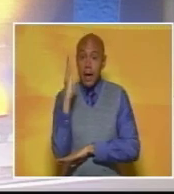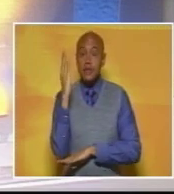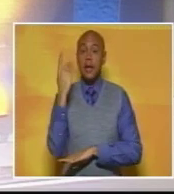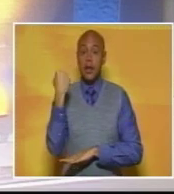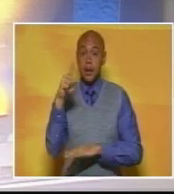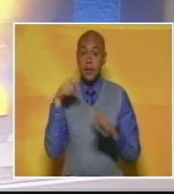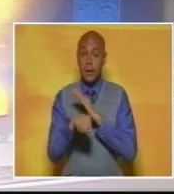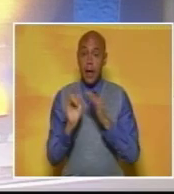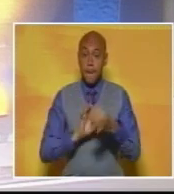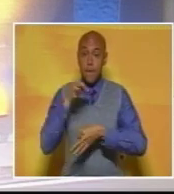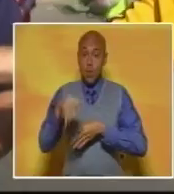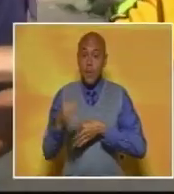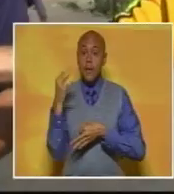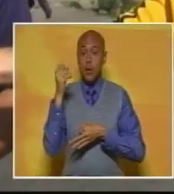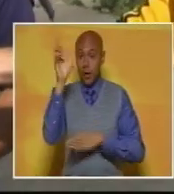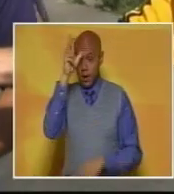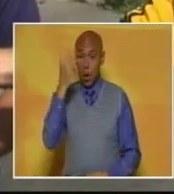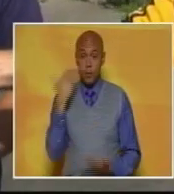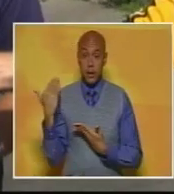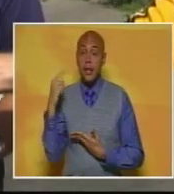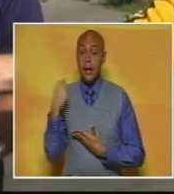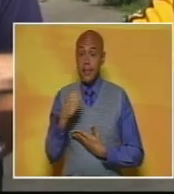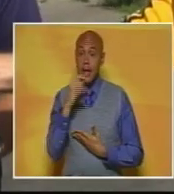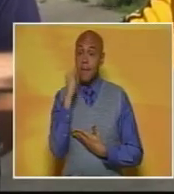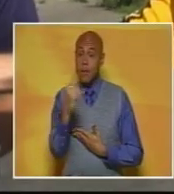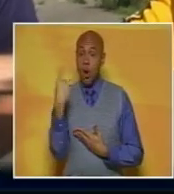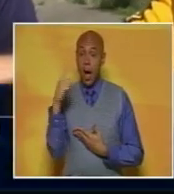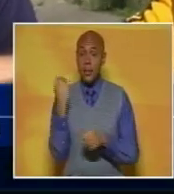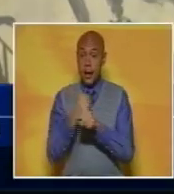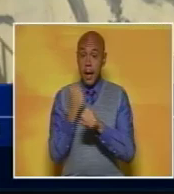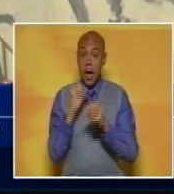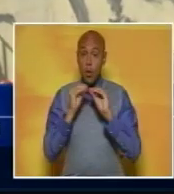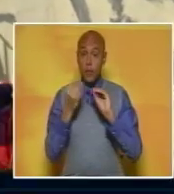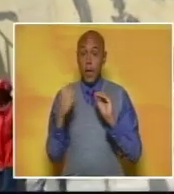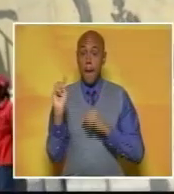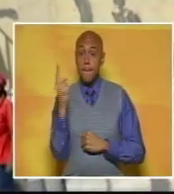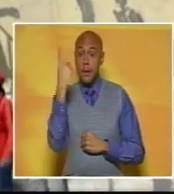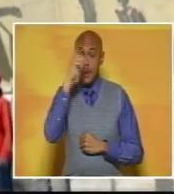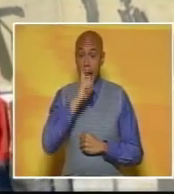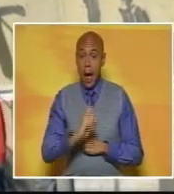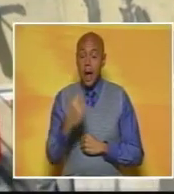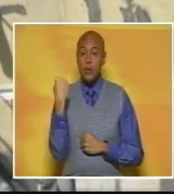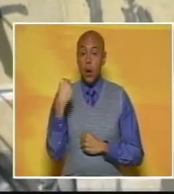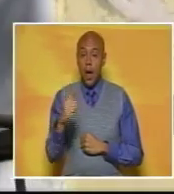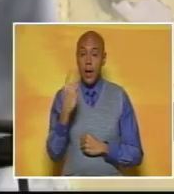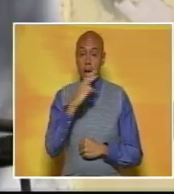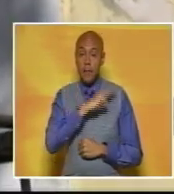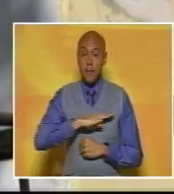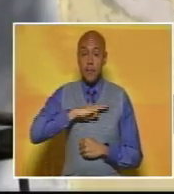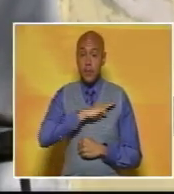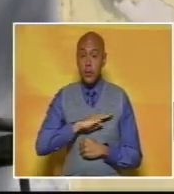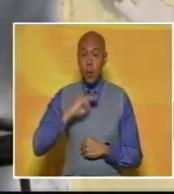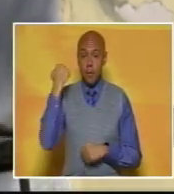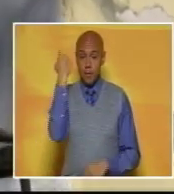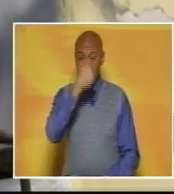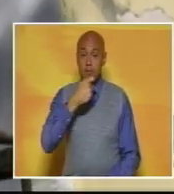del municipio Miranda. Gutiérrez destacó que este trabajo está enmarcado en el primer aniversario de la misión Venezuela Bella.